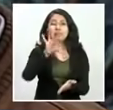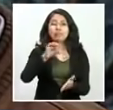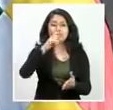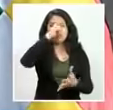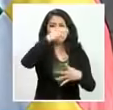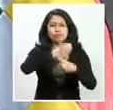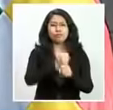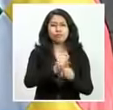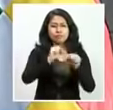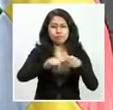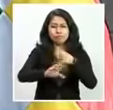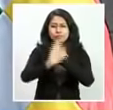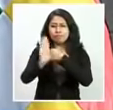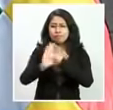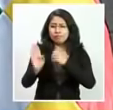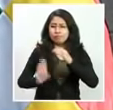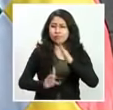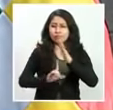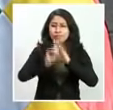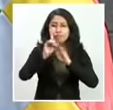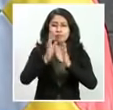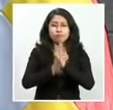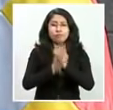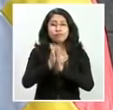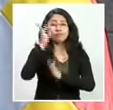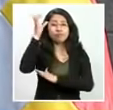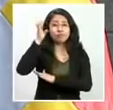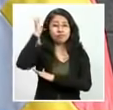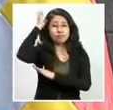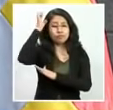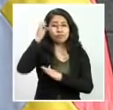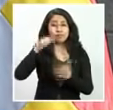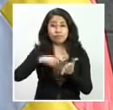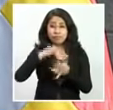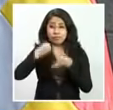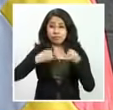Estado, se había convertido en este último